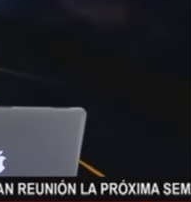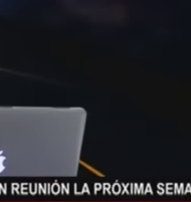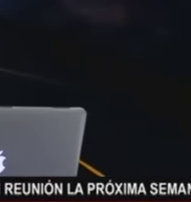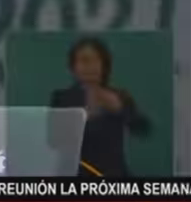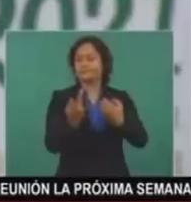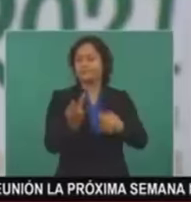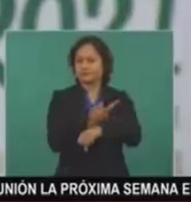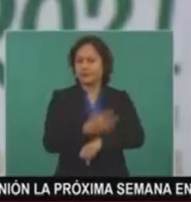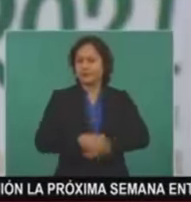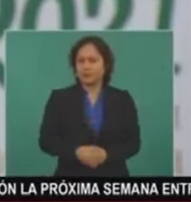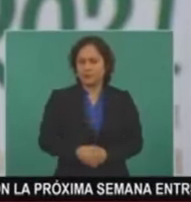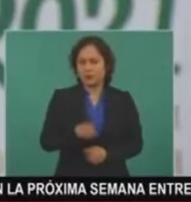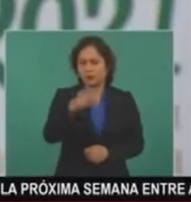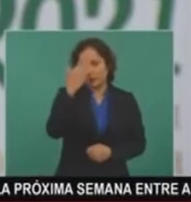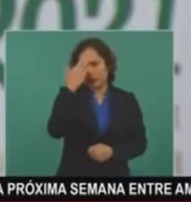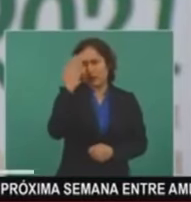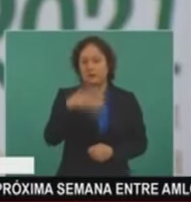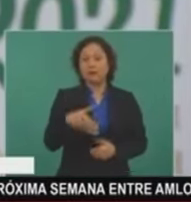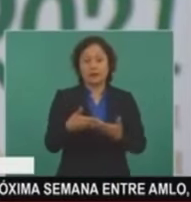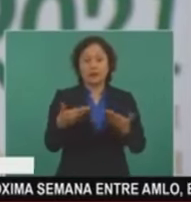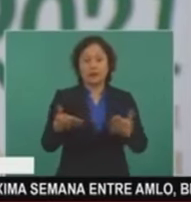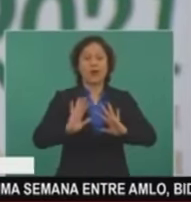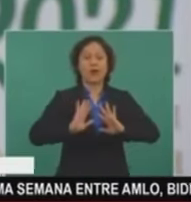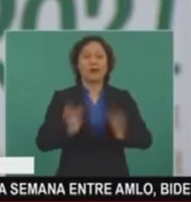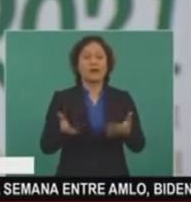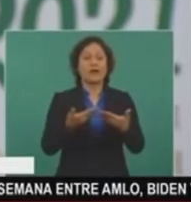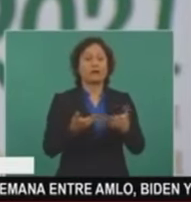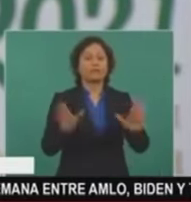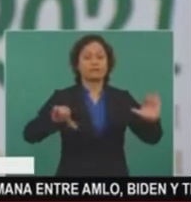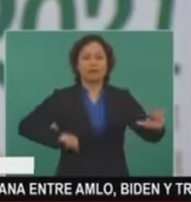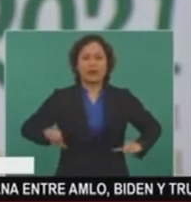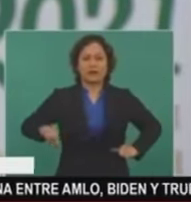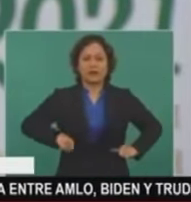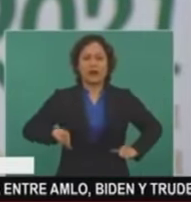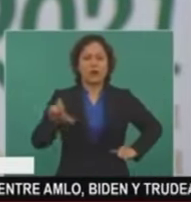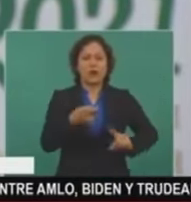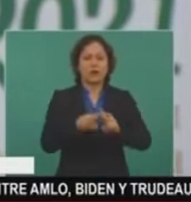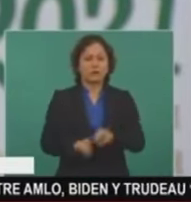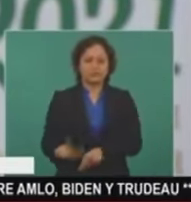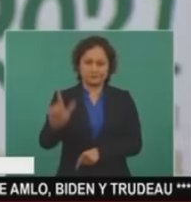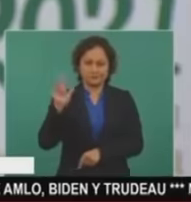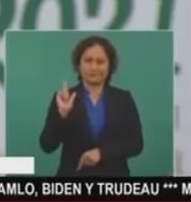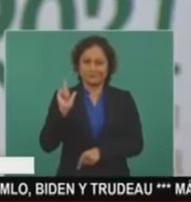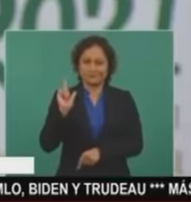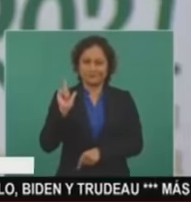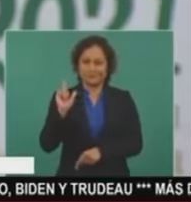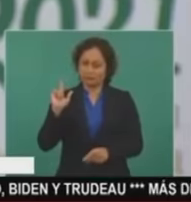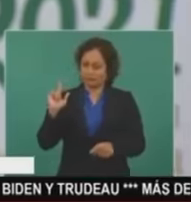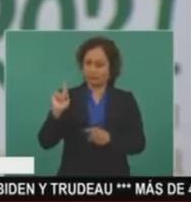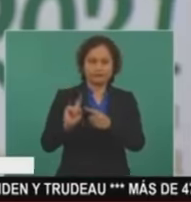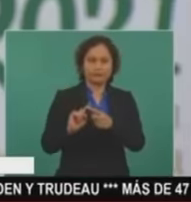La reapertura de actividades regulares, normales, ocurrió a partir del día lunes. Hasta el día de hoy tenemos